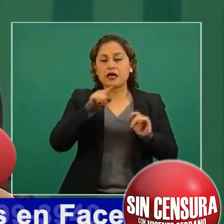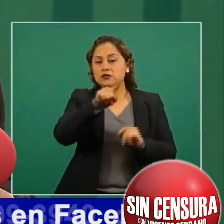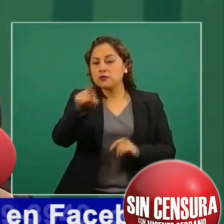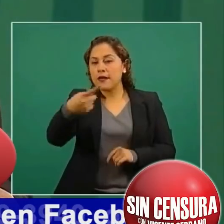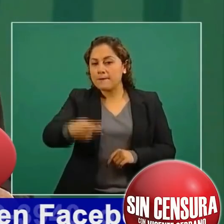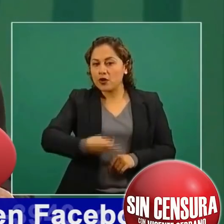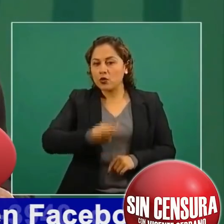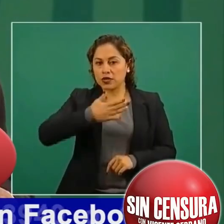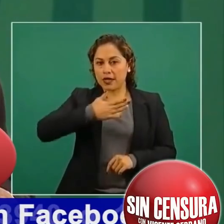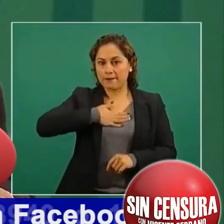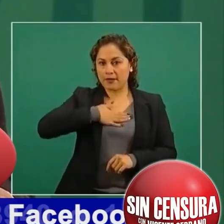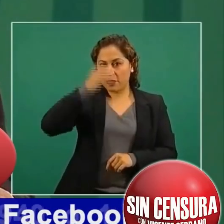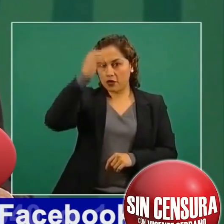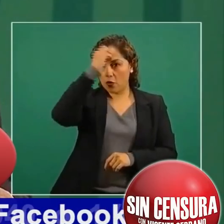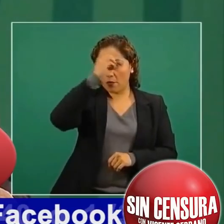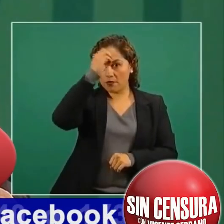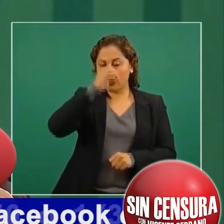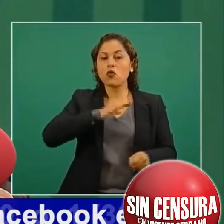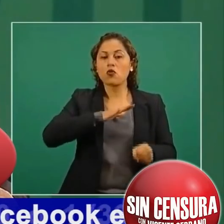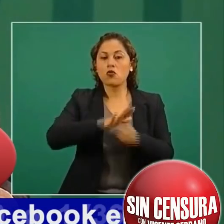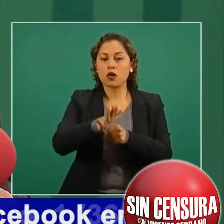pero es un voto